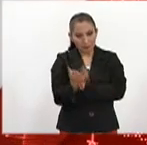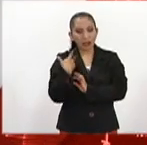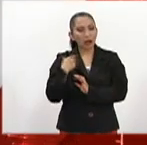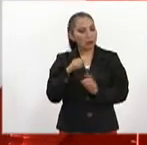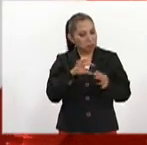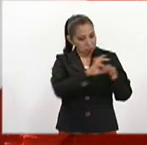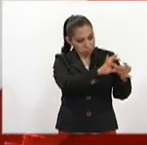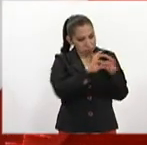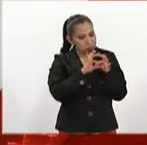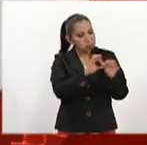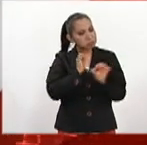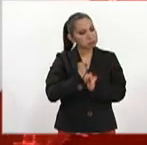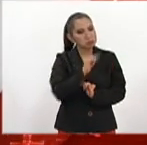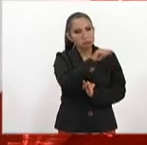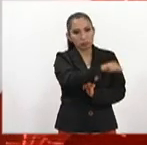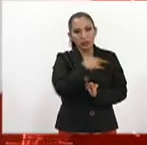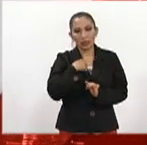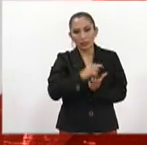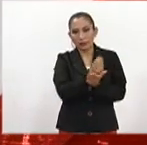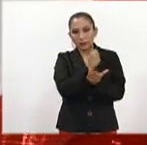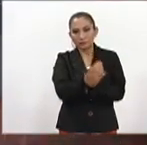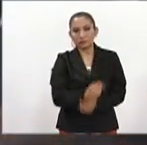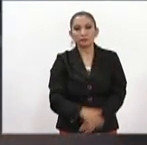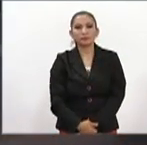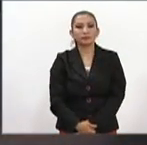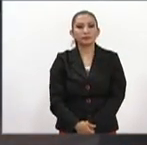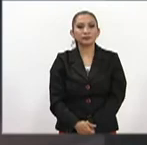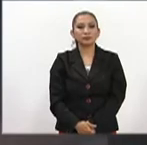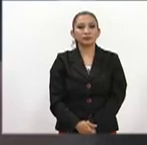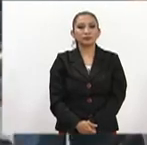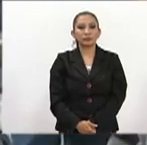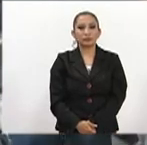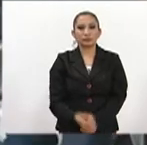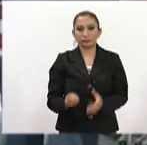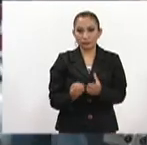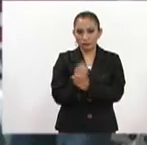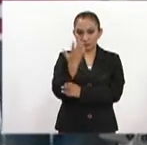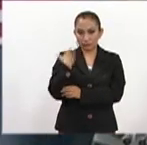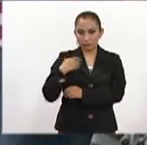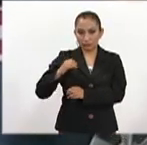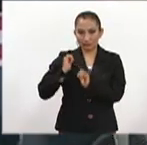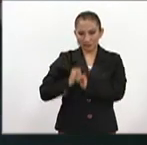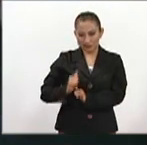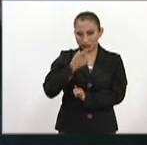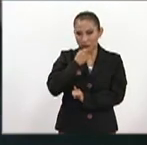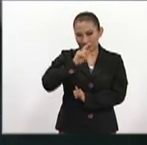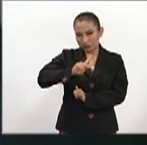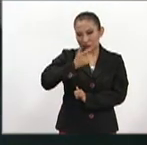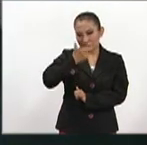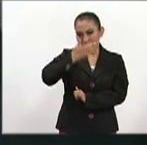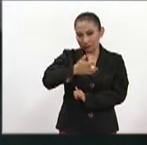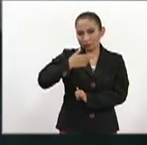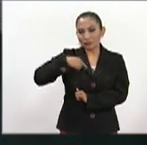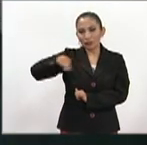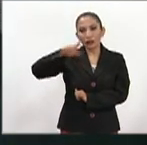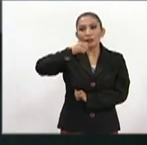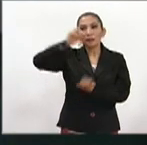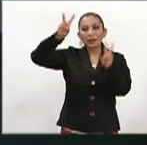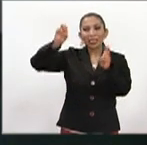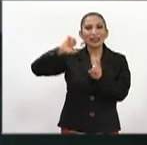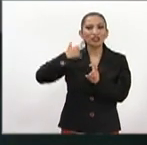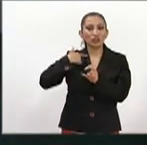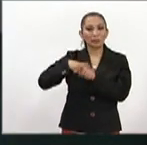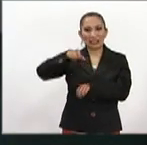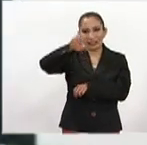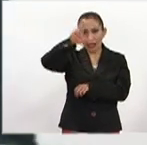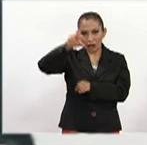plena colaboración con las autoridades de Tamaulipas. El nuevo procurador interino, Elías Beltrán, también habló de los casos de los